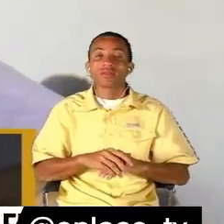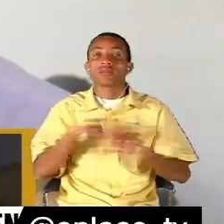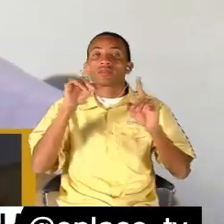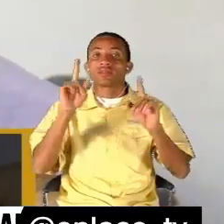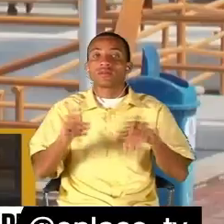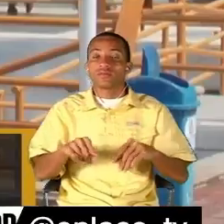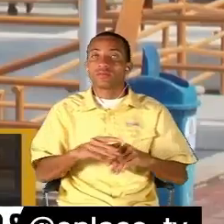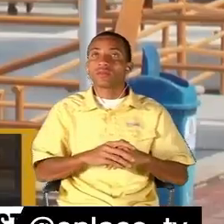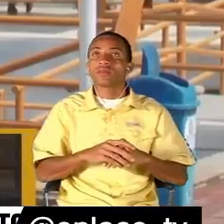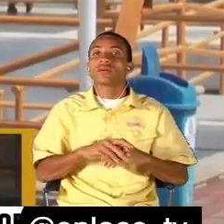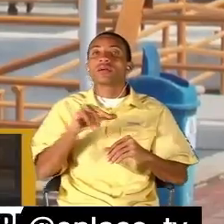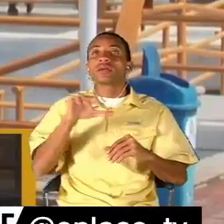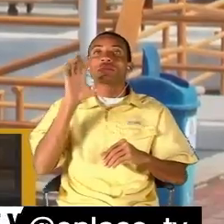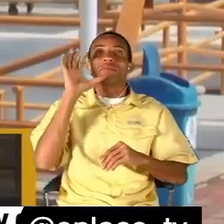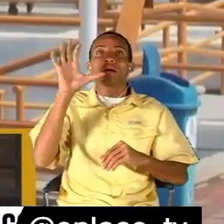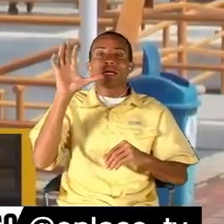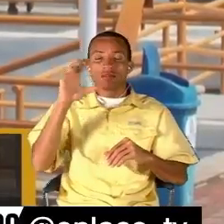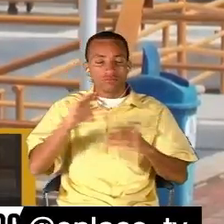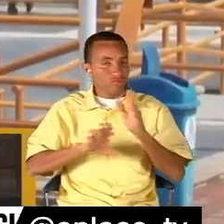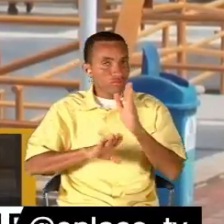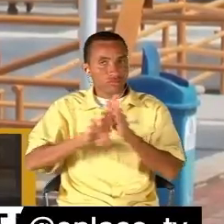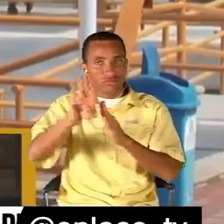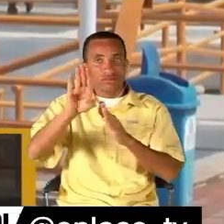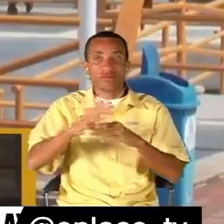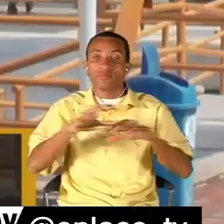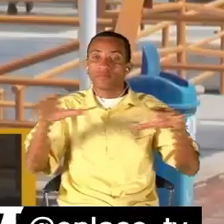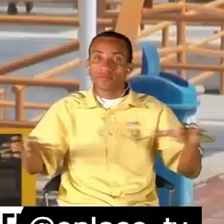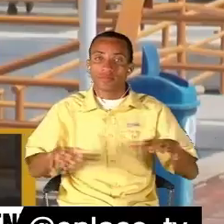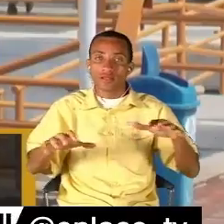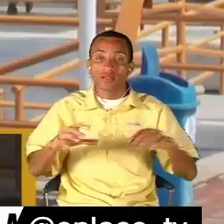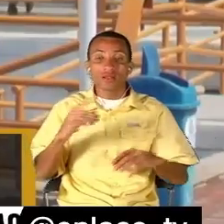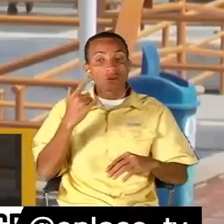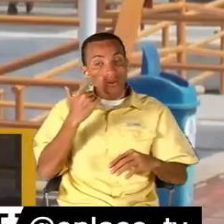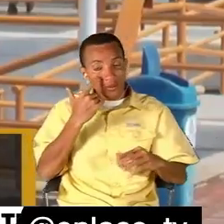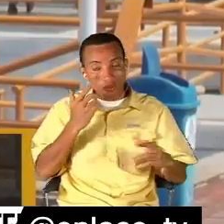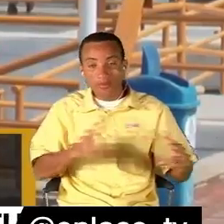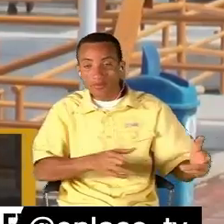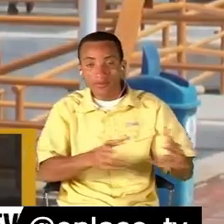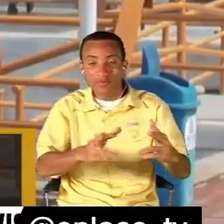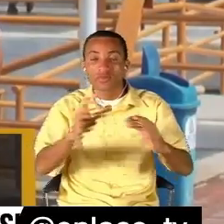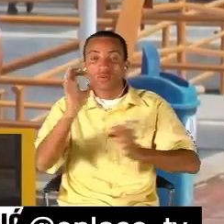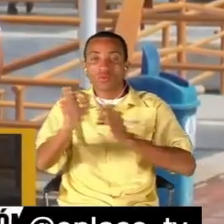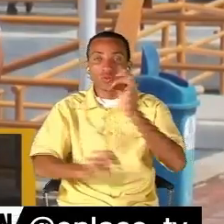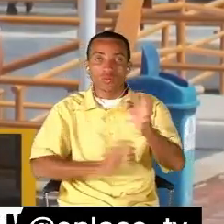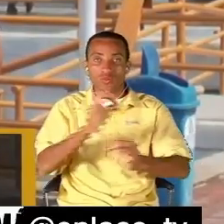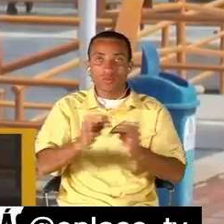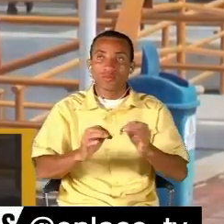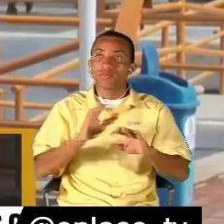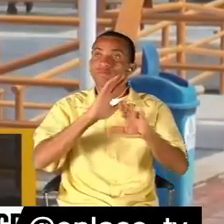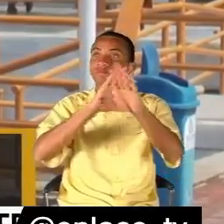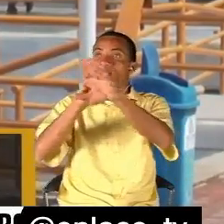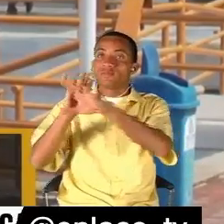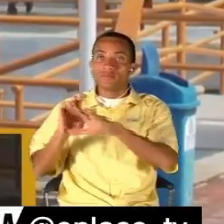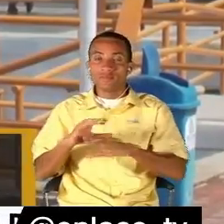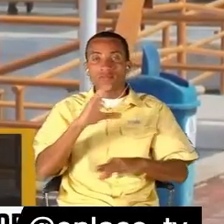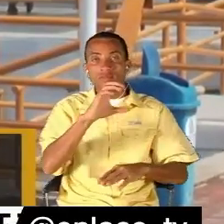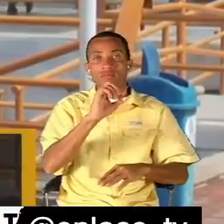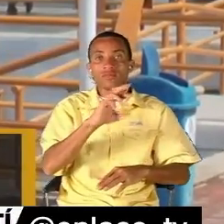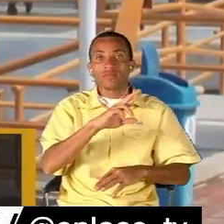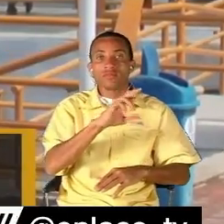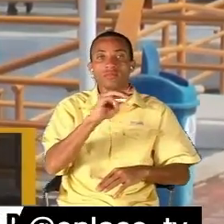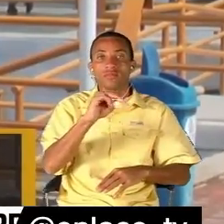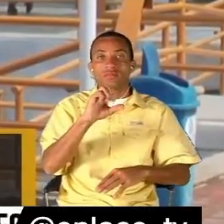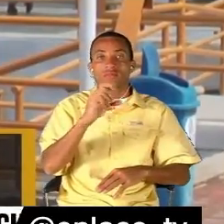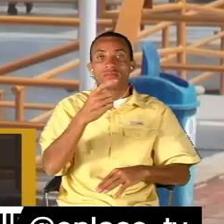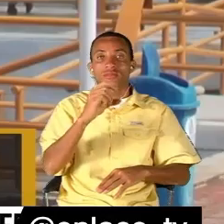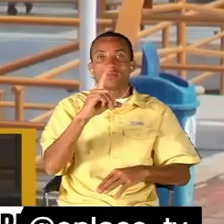del país. Avanza entonces esta actividad, la campaña Cuidadito con el Río, convocada desde Cor Magdalena e Impala por la seguridad